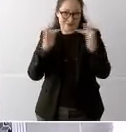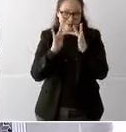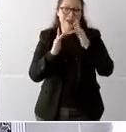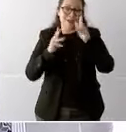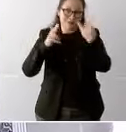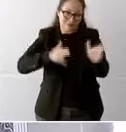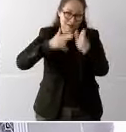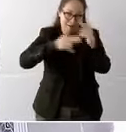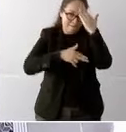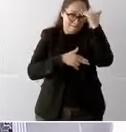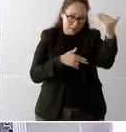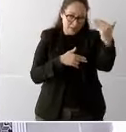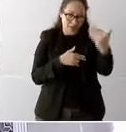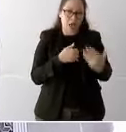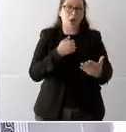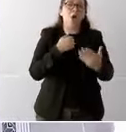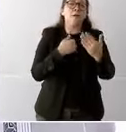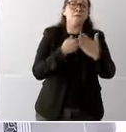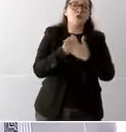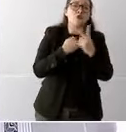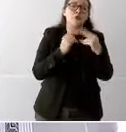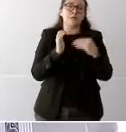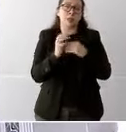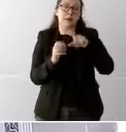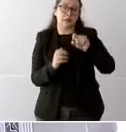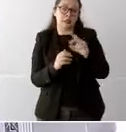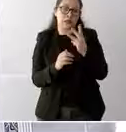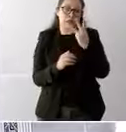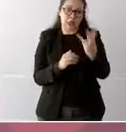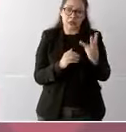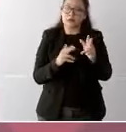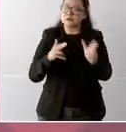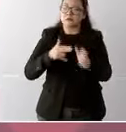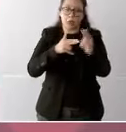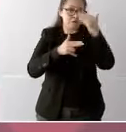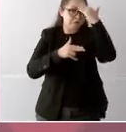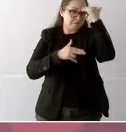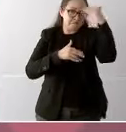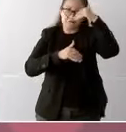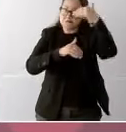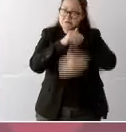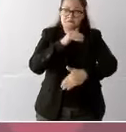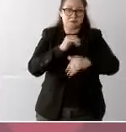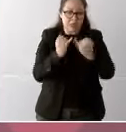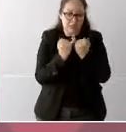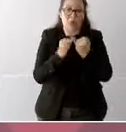del año próximo. Va a estar terminado el Tren Maya.